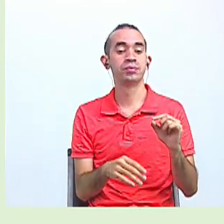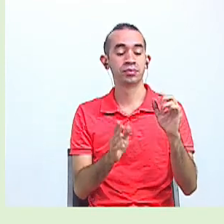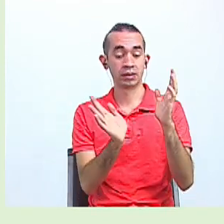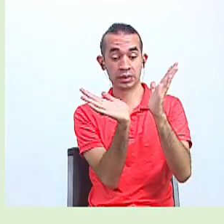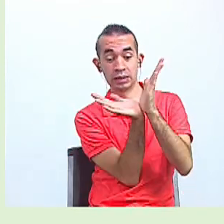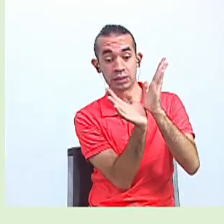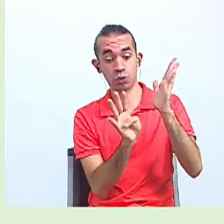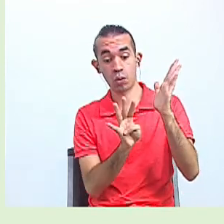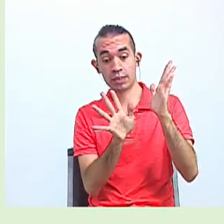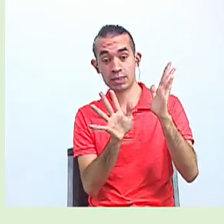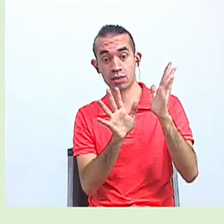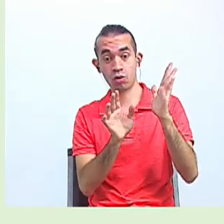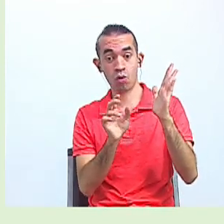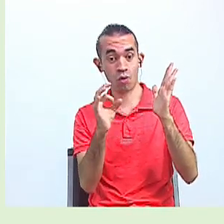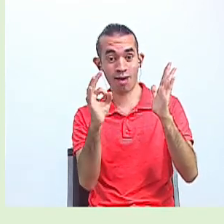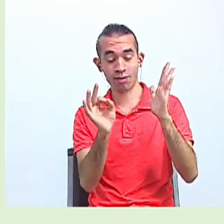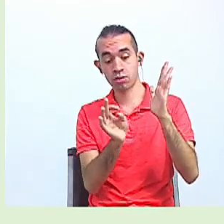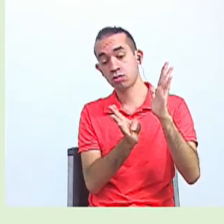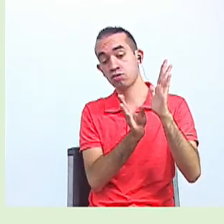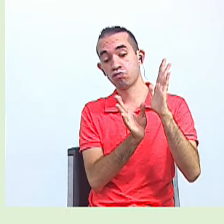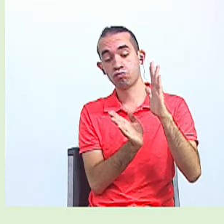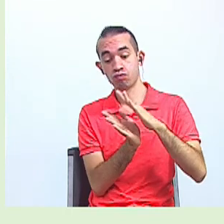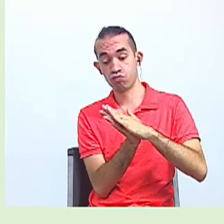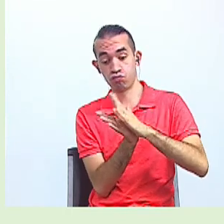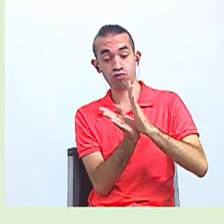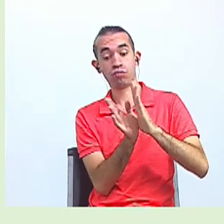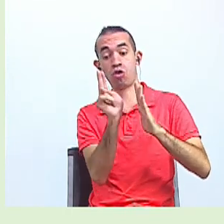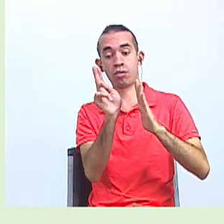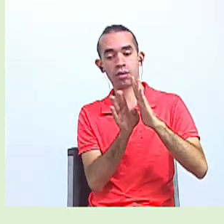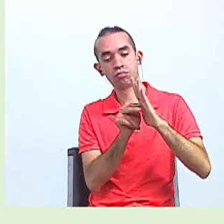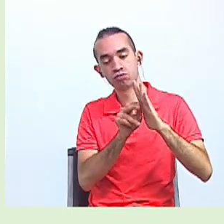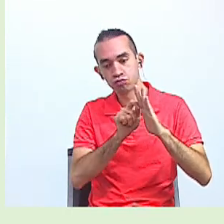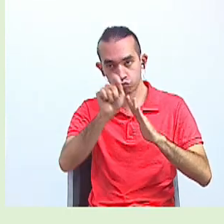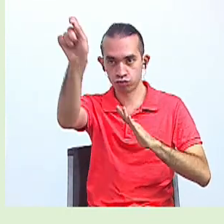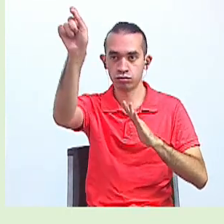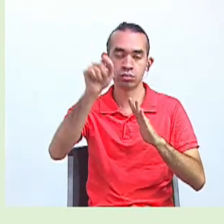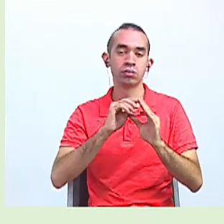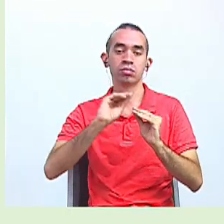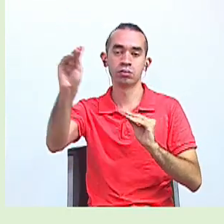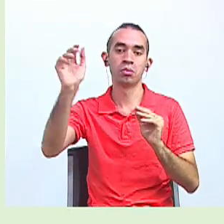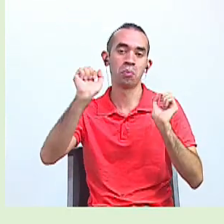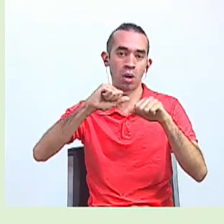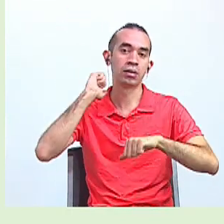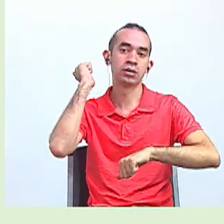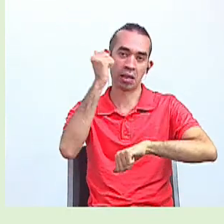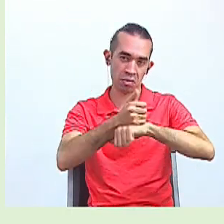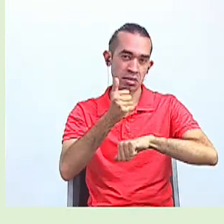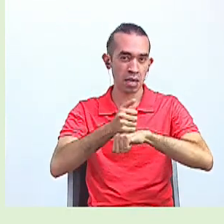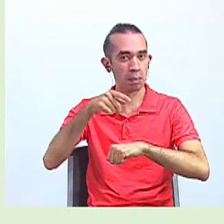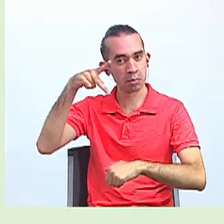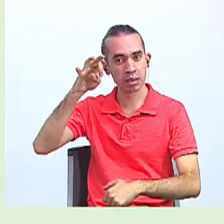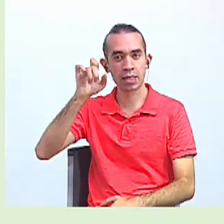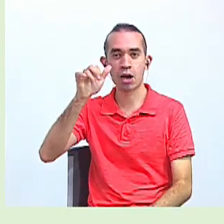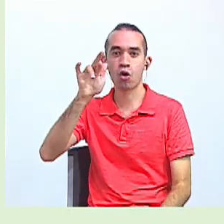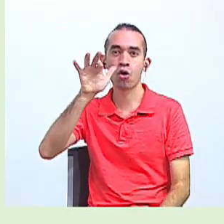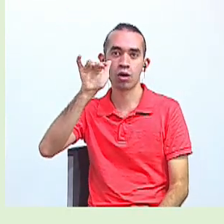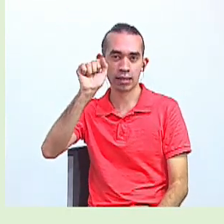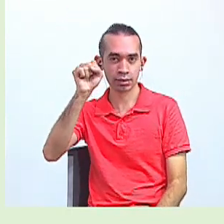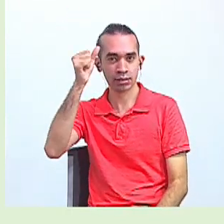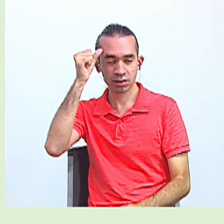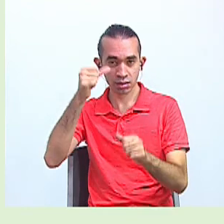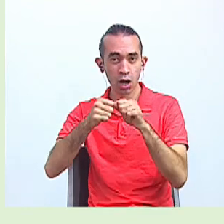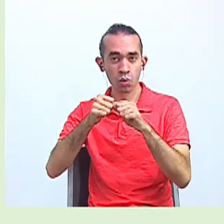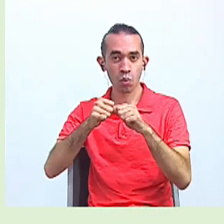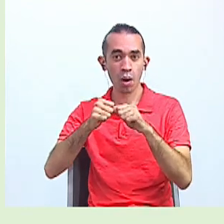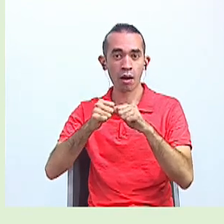norte. Entonces, nosotros podemos utilizar el teorema de Pitágoras y es importante recordar que